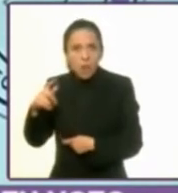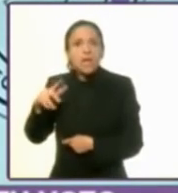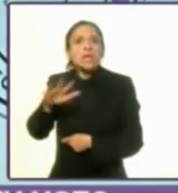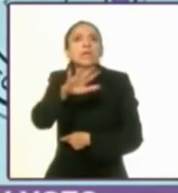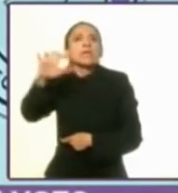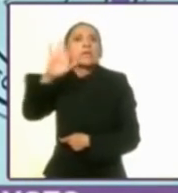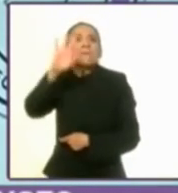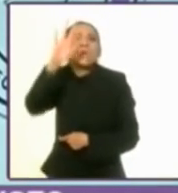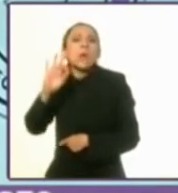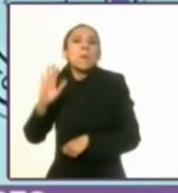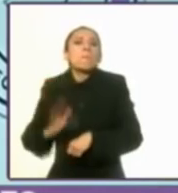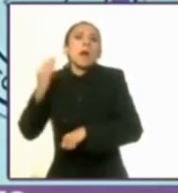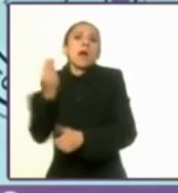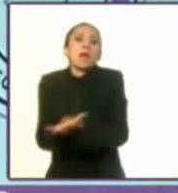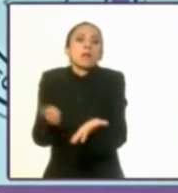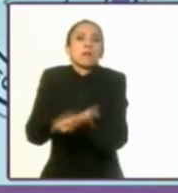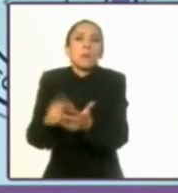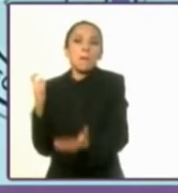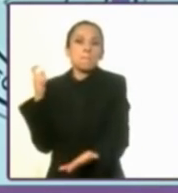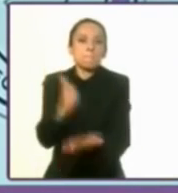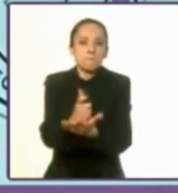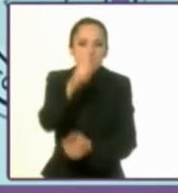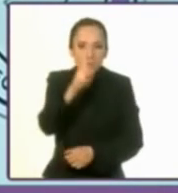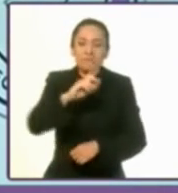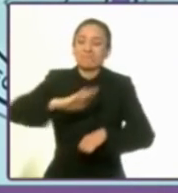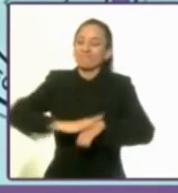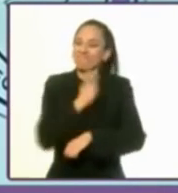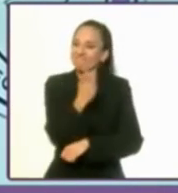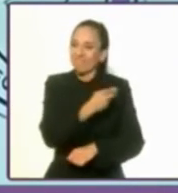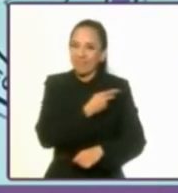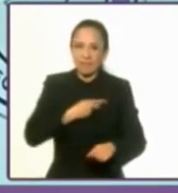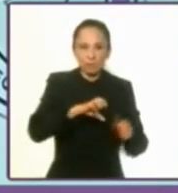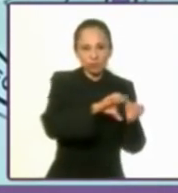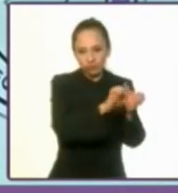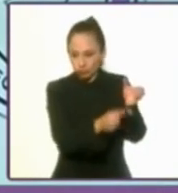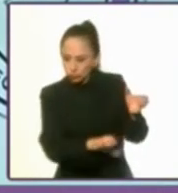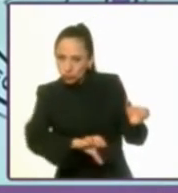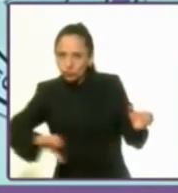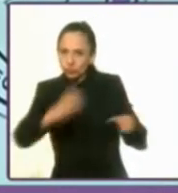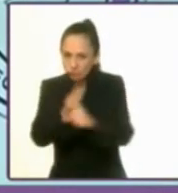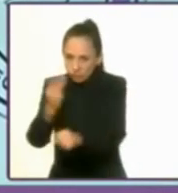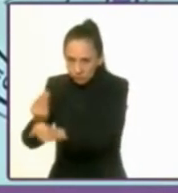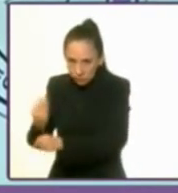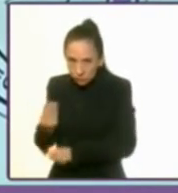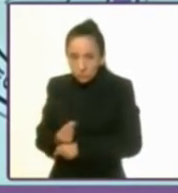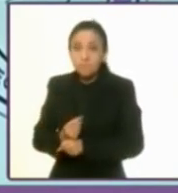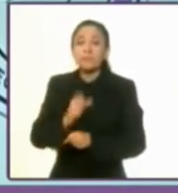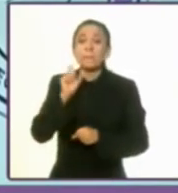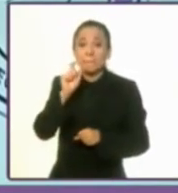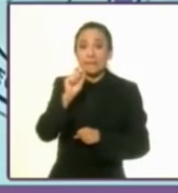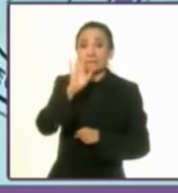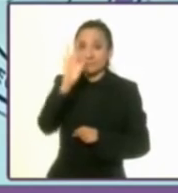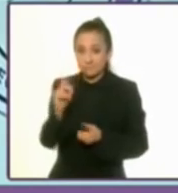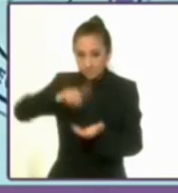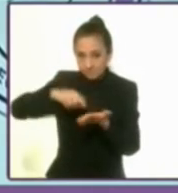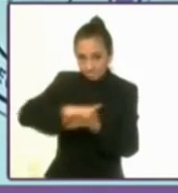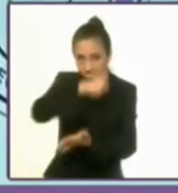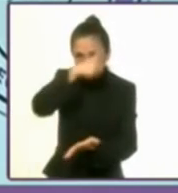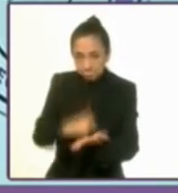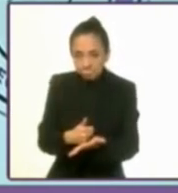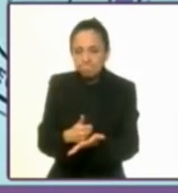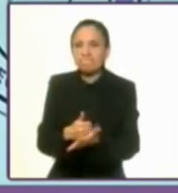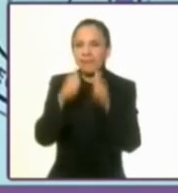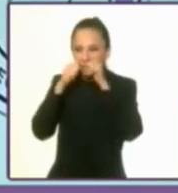por el lago por eso tenemos que renovar toda la red también el 20 por ciento de la ciudad no tiene acceso a